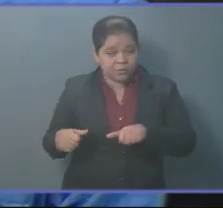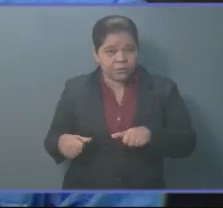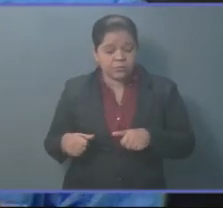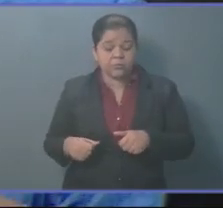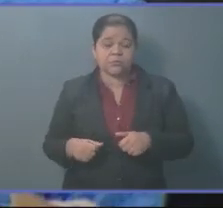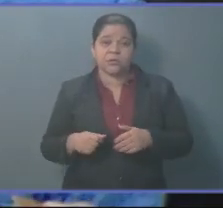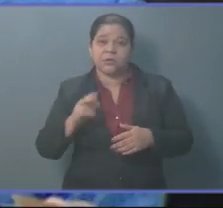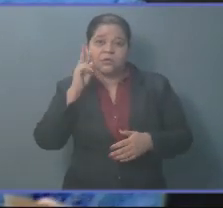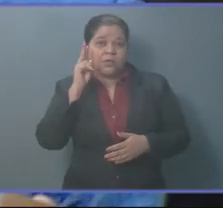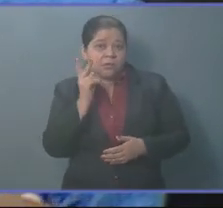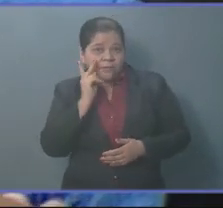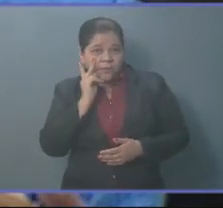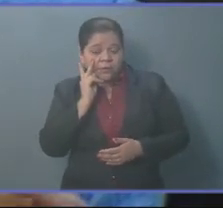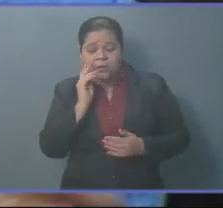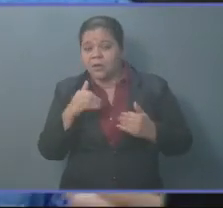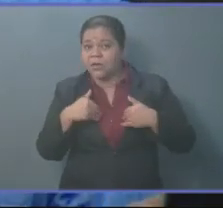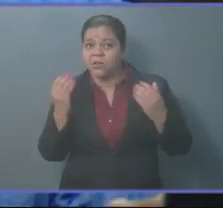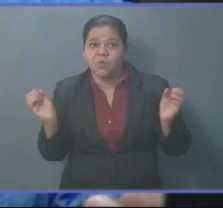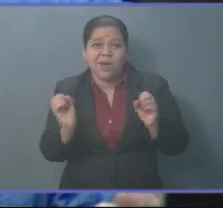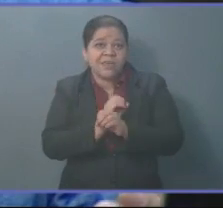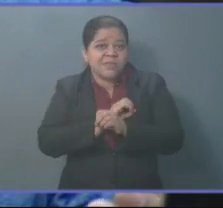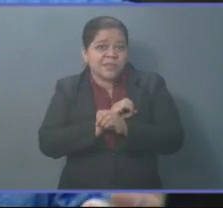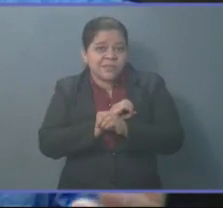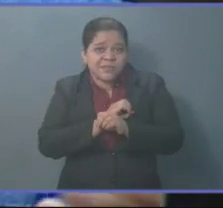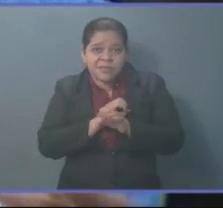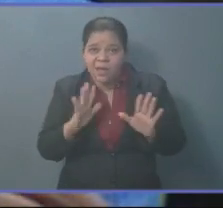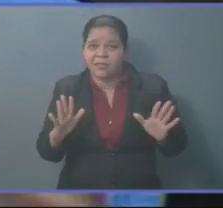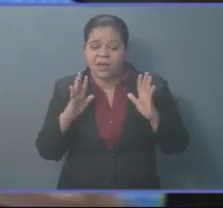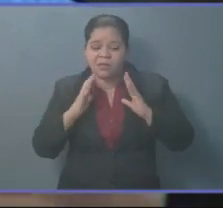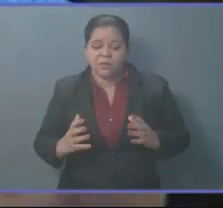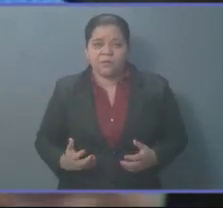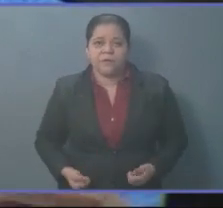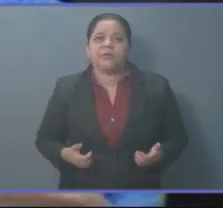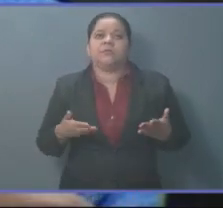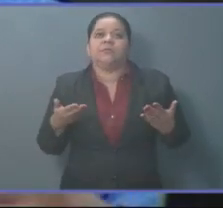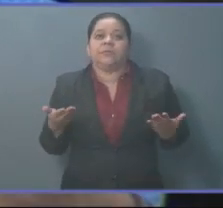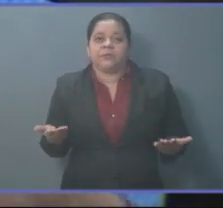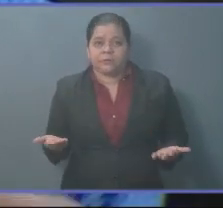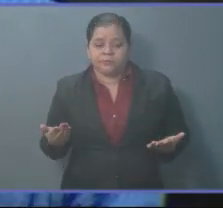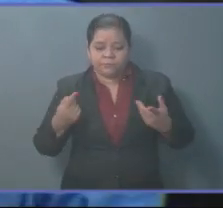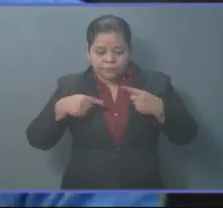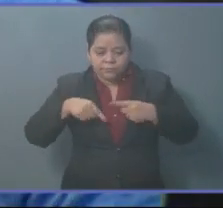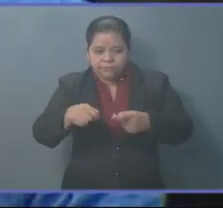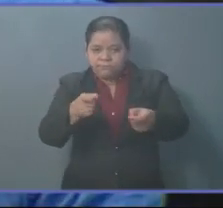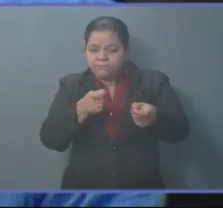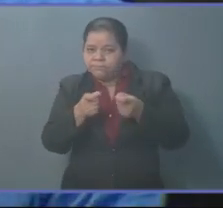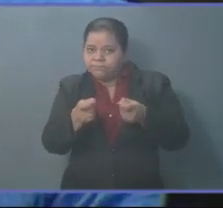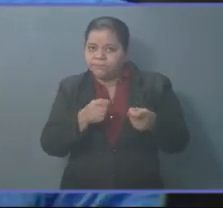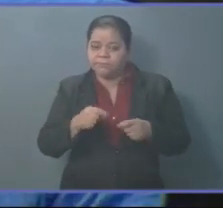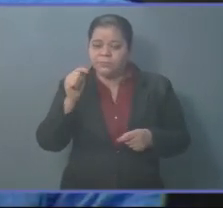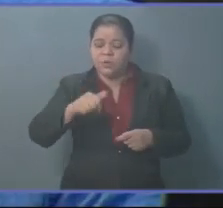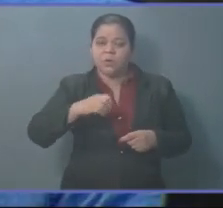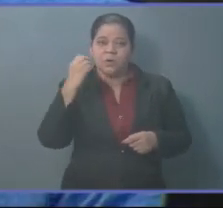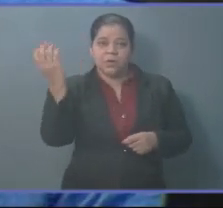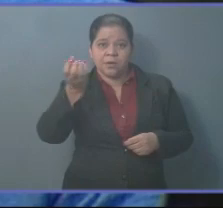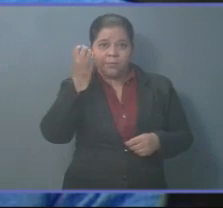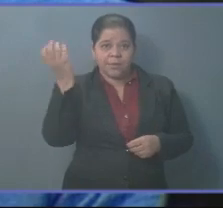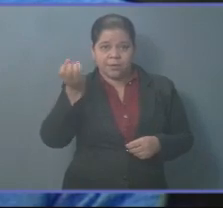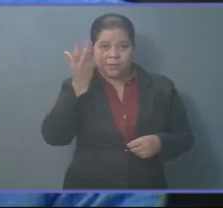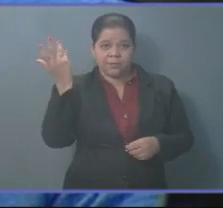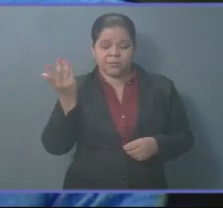sería quedarse sin herramientas el gobierno para poder contener esta emergencia ante el